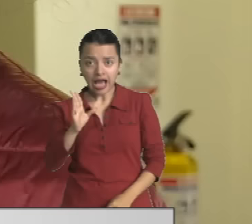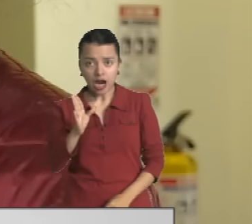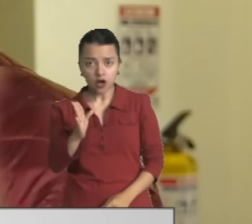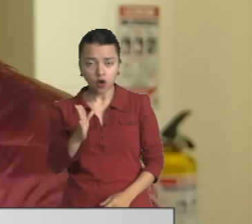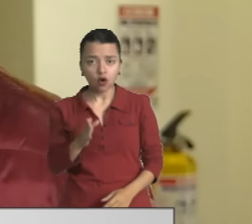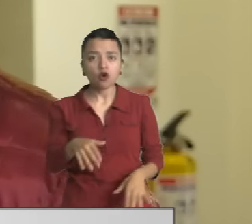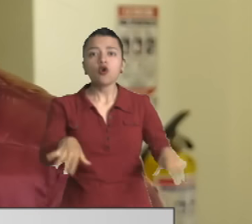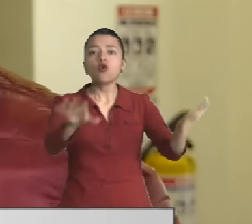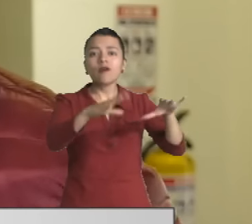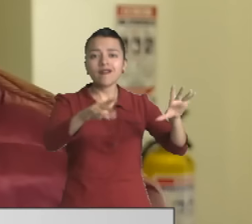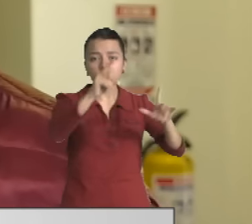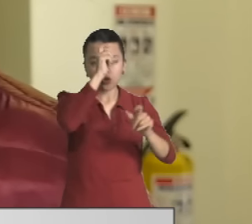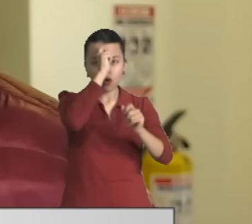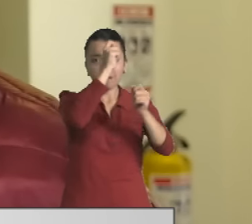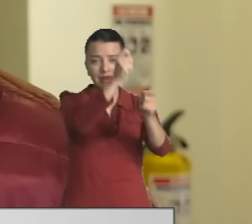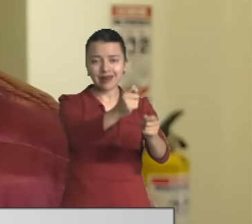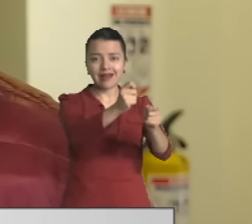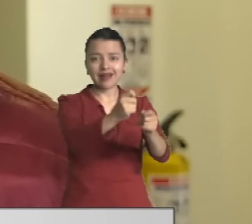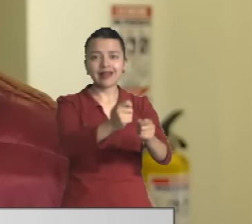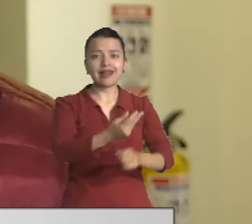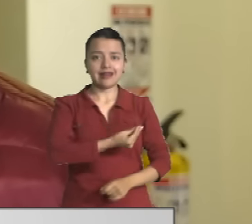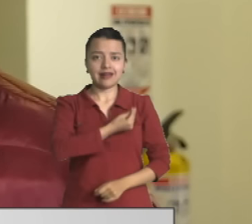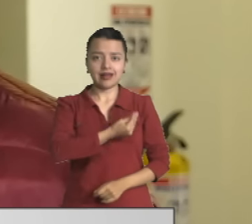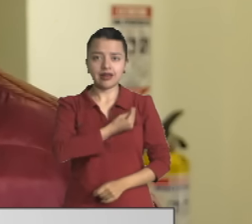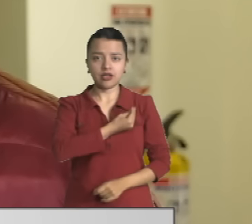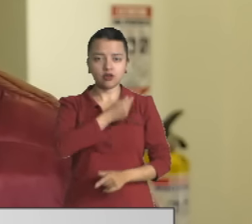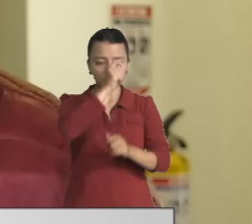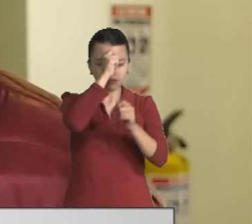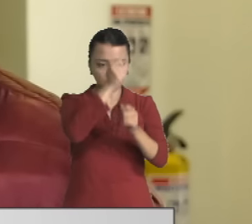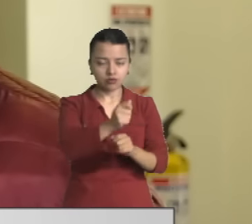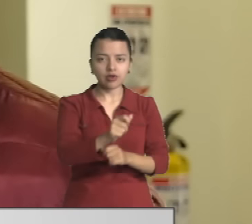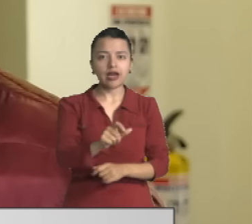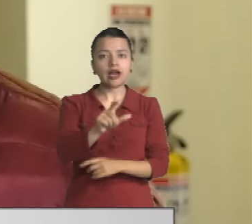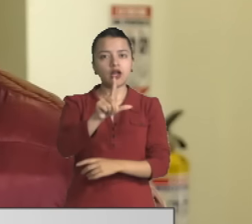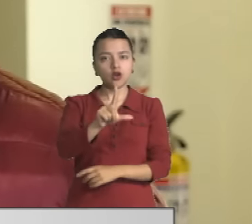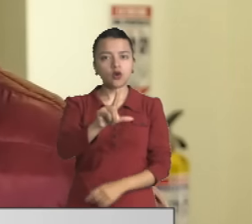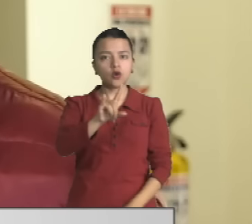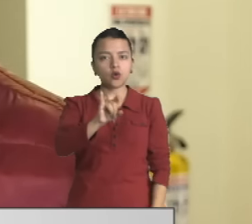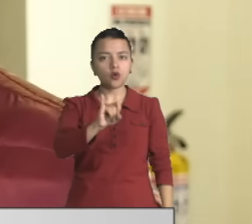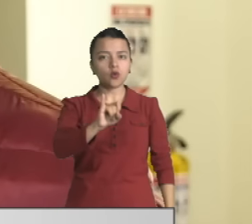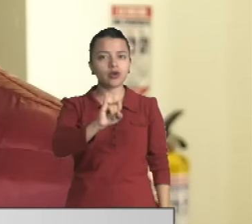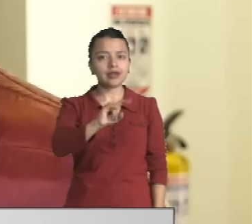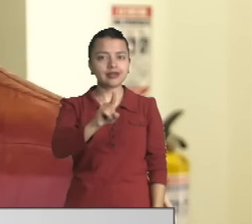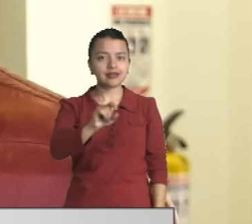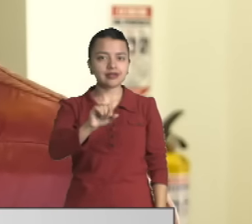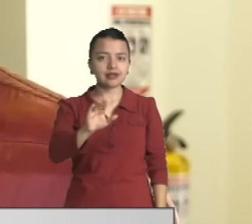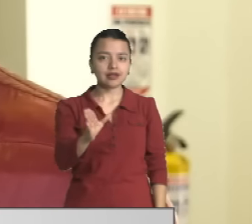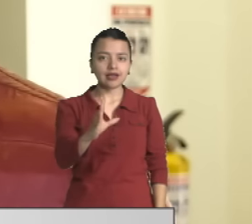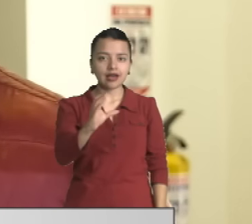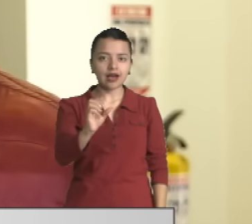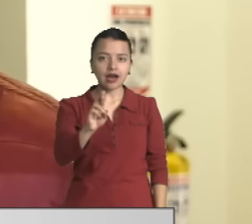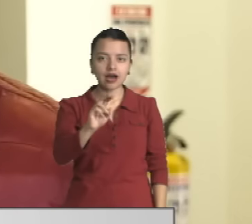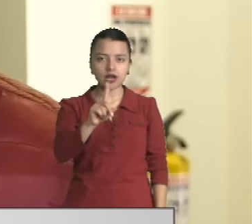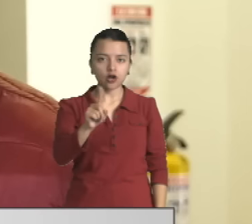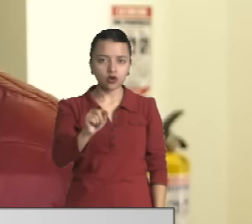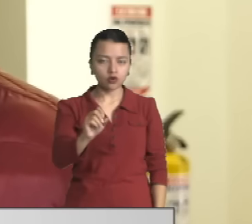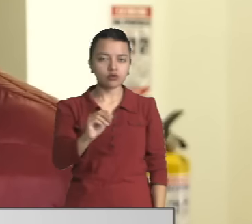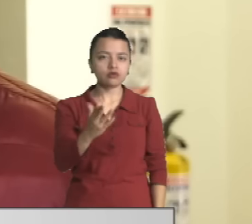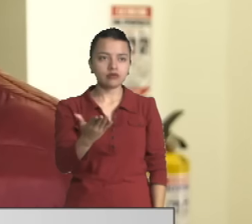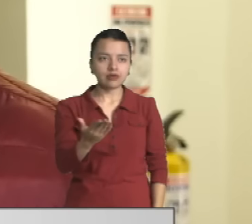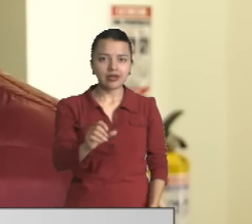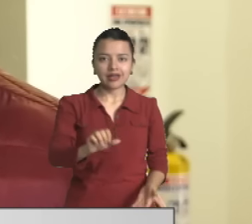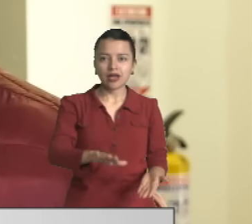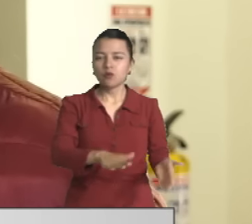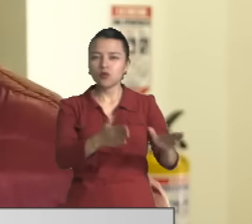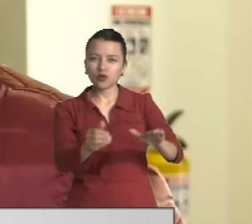que era un homenaje religioso a la memoria de Luis Carlos Galán Sarmiento, que entre otras cosas fue asesinado el 18